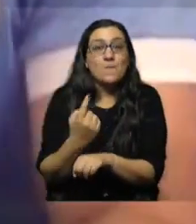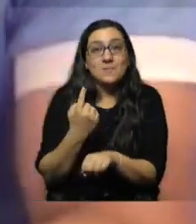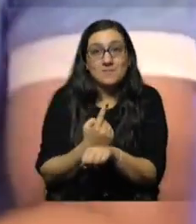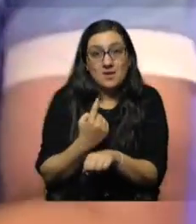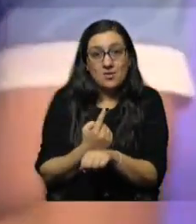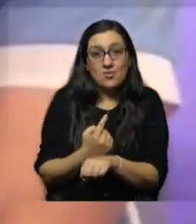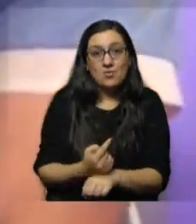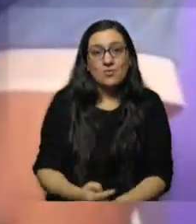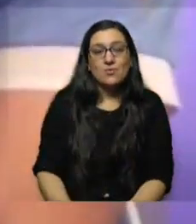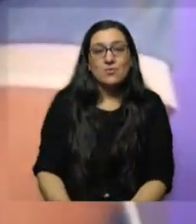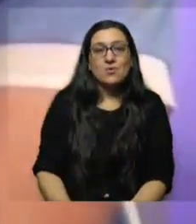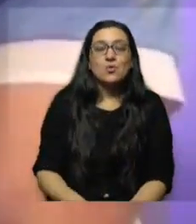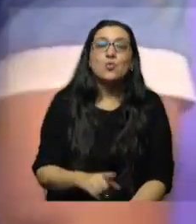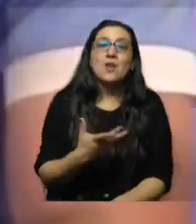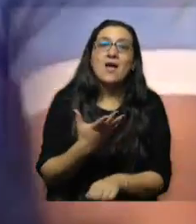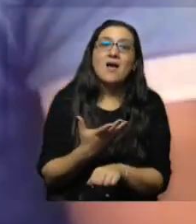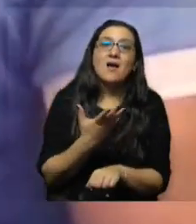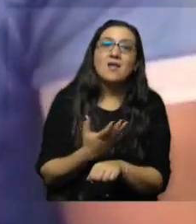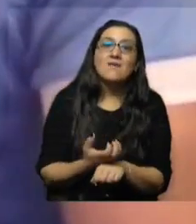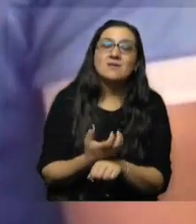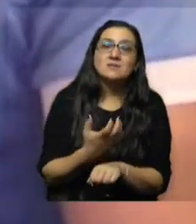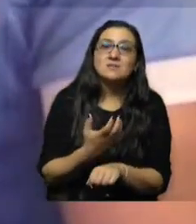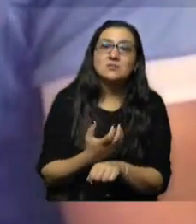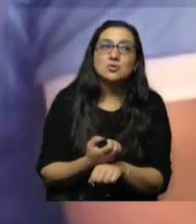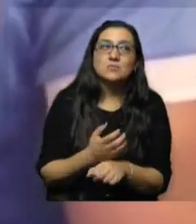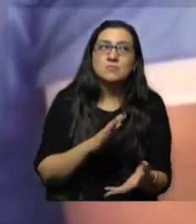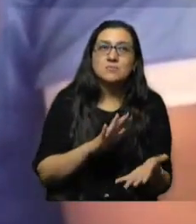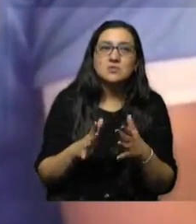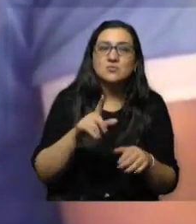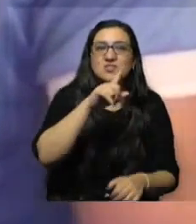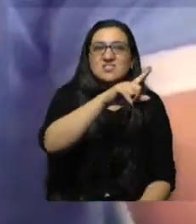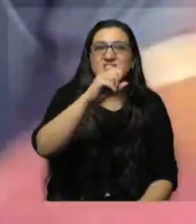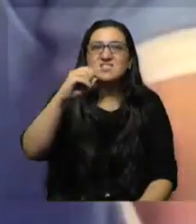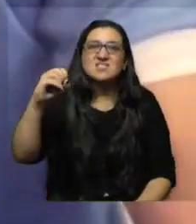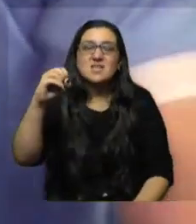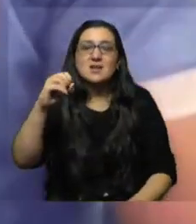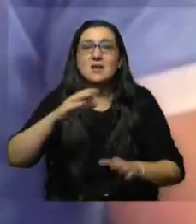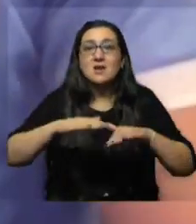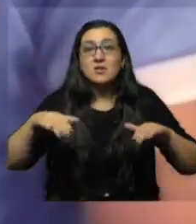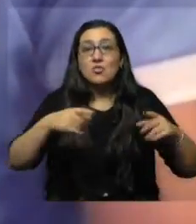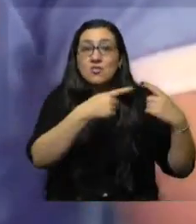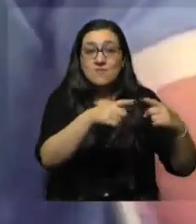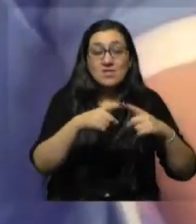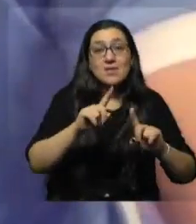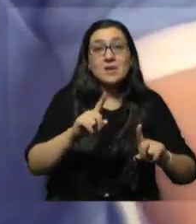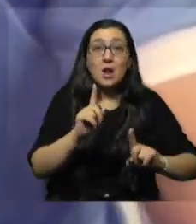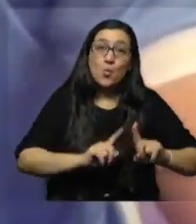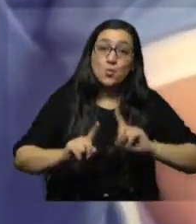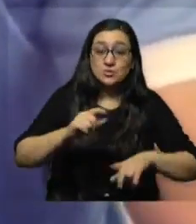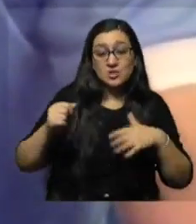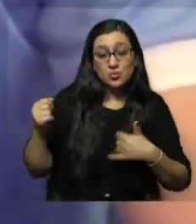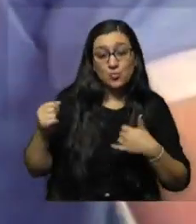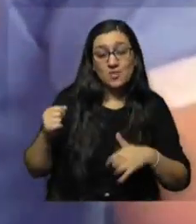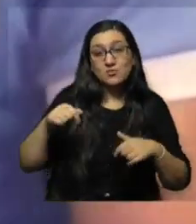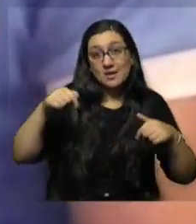¿tá? Fue una grabación de cerca de 100 voces diferentes, algunos instrumentos acá,